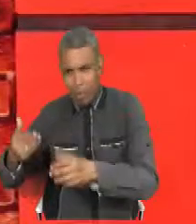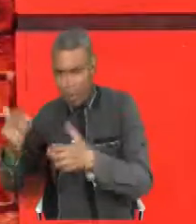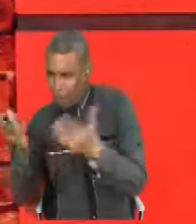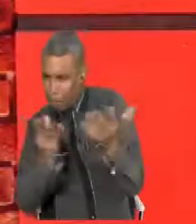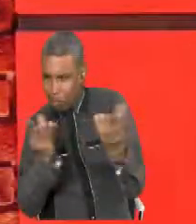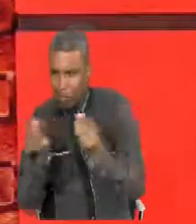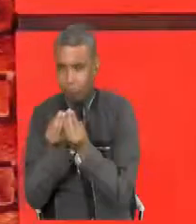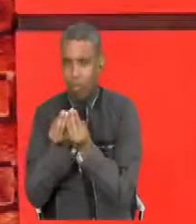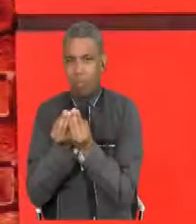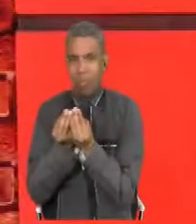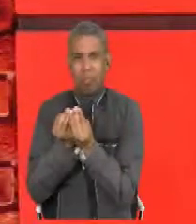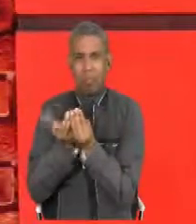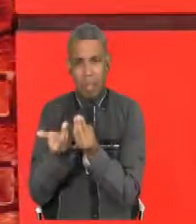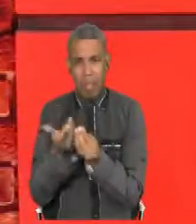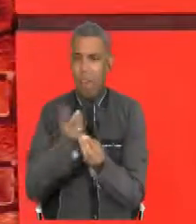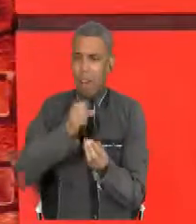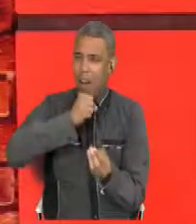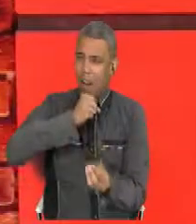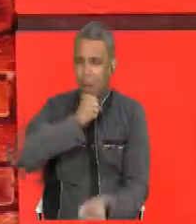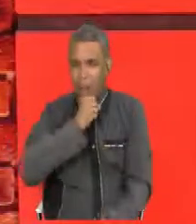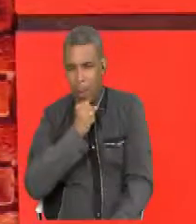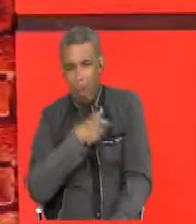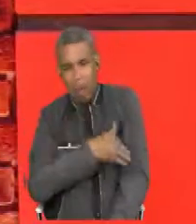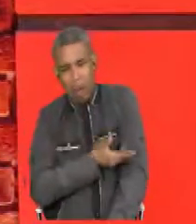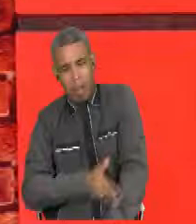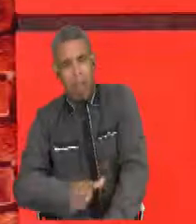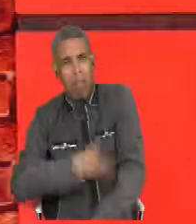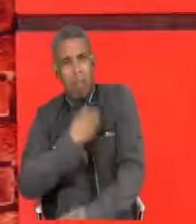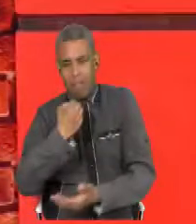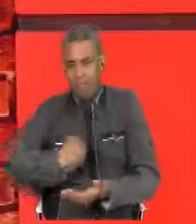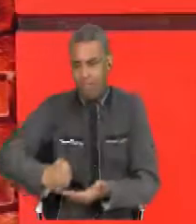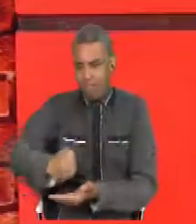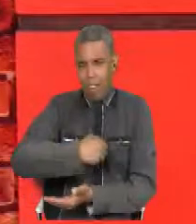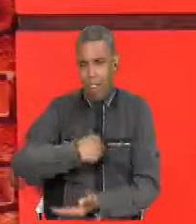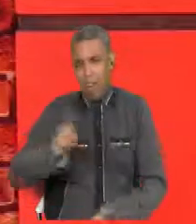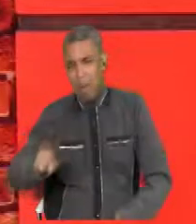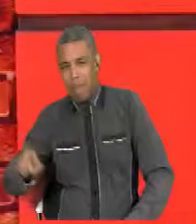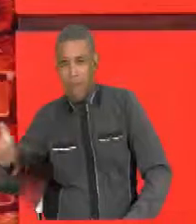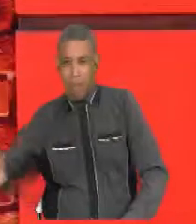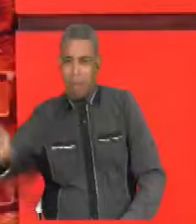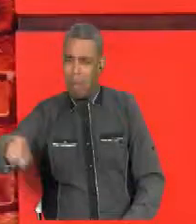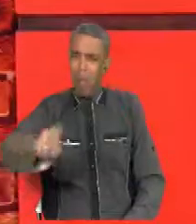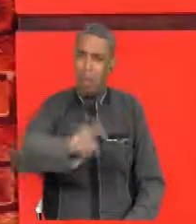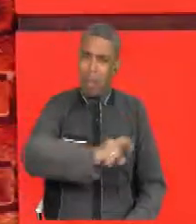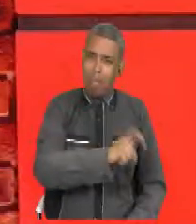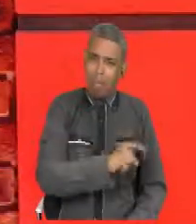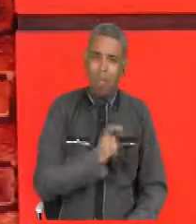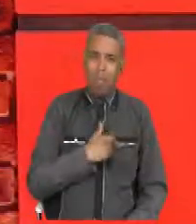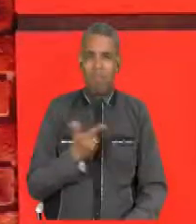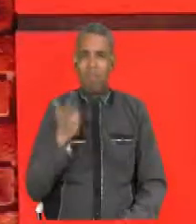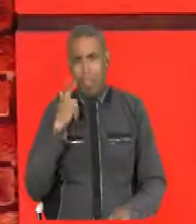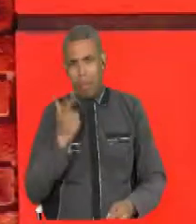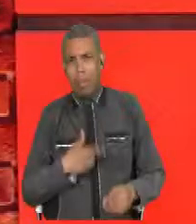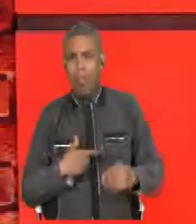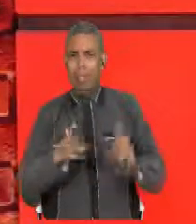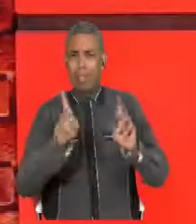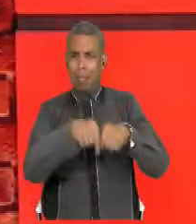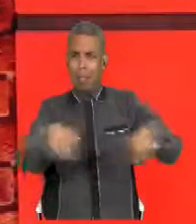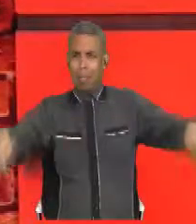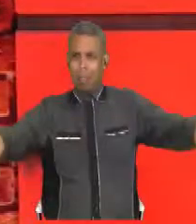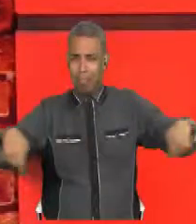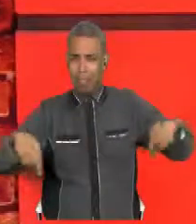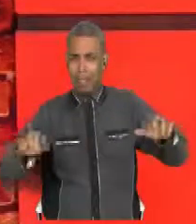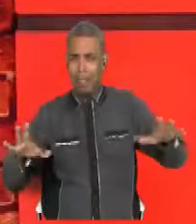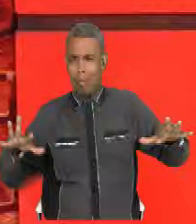pues, en locales, en pub, en mineras también de la ciudad, y en conciertos también en los teatros. Ahí fue donde nace la